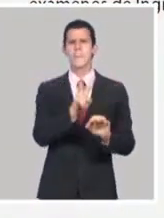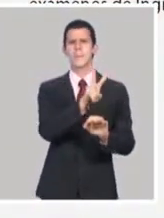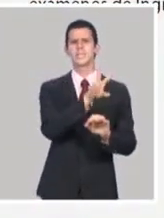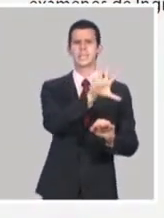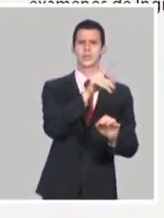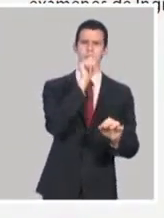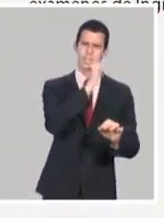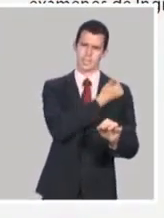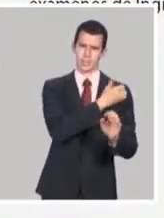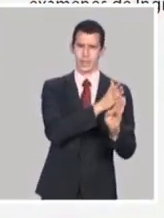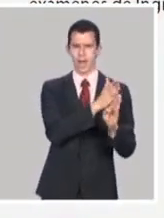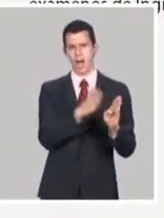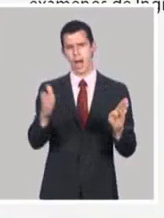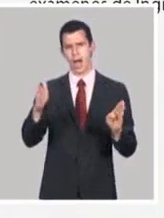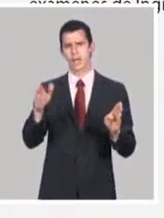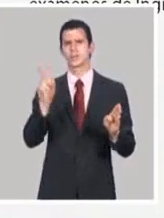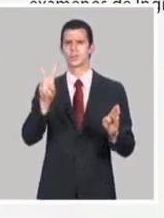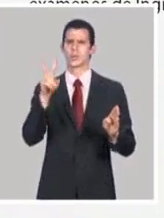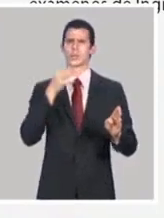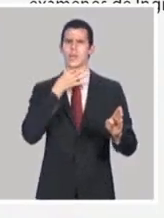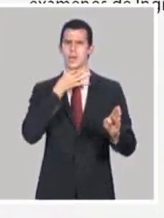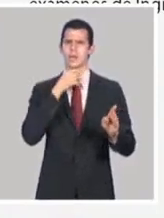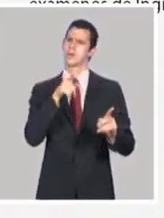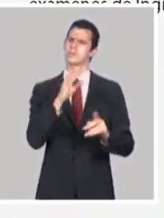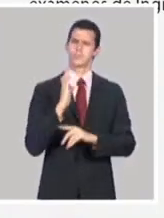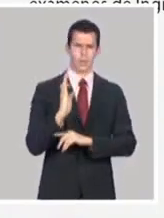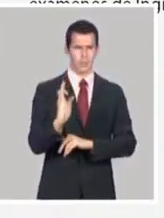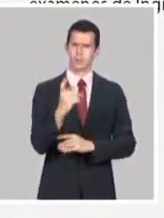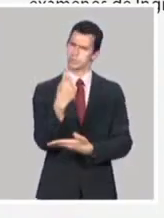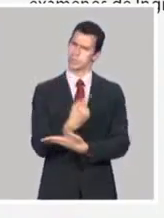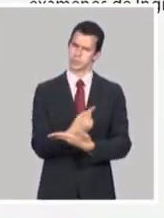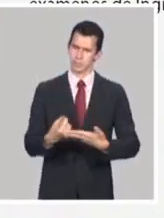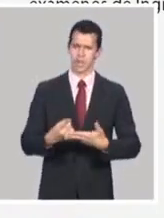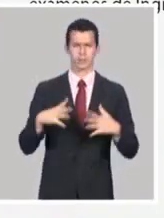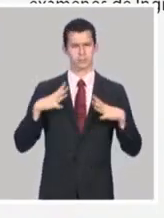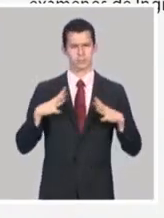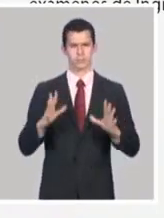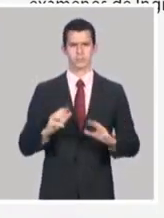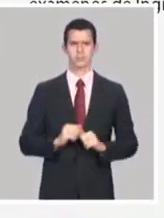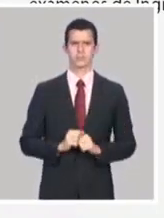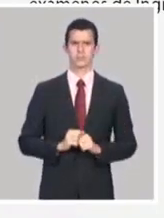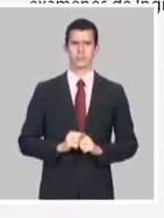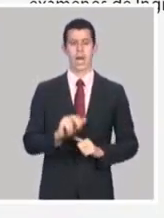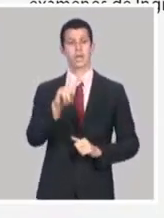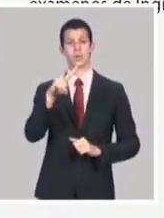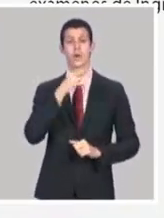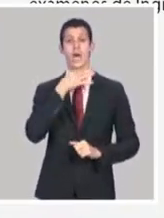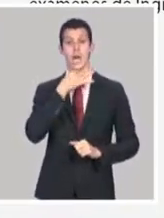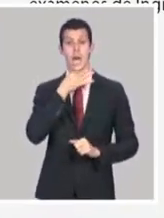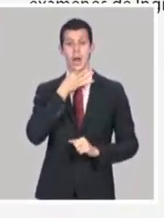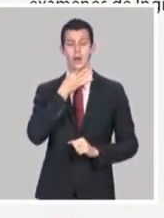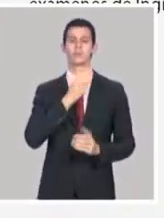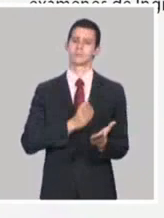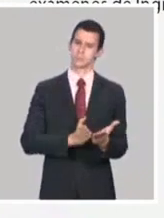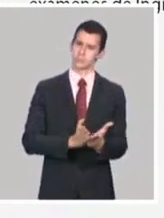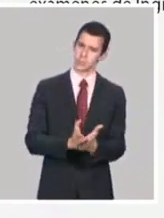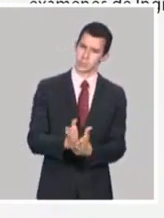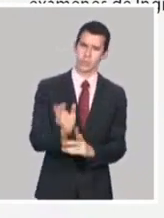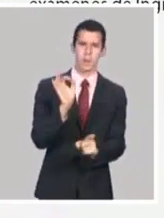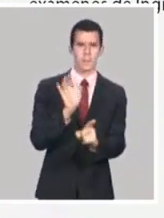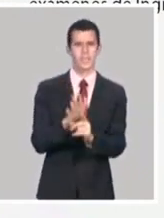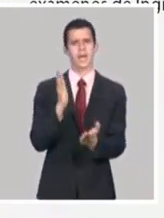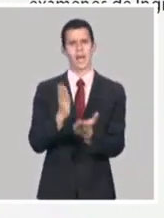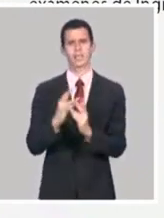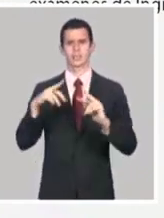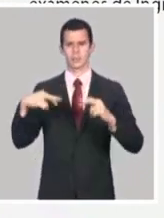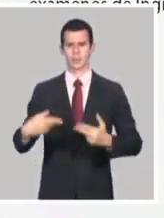25 de diciembre al 2 de enero y el 3 de enero continuaríamos el curso hasta el 22 de enero es decir eso es lo